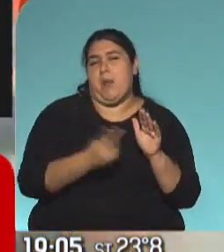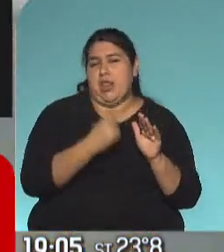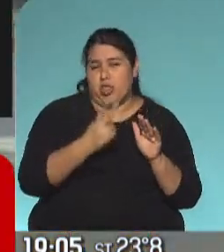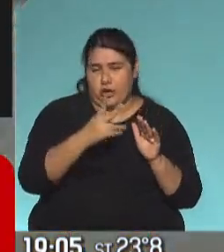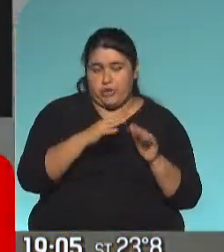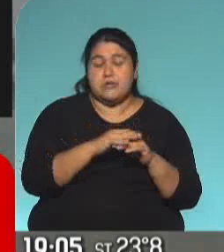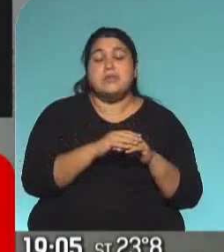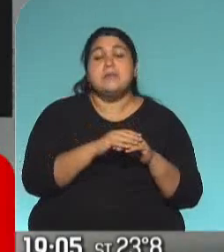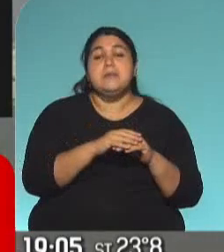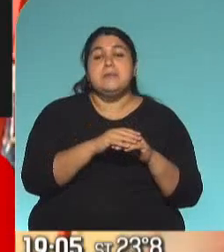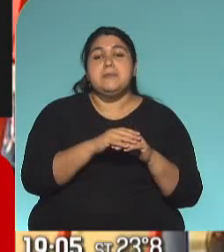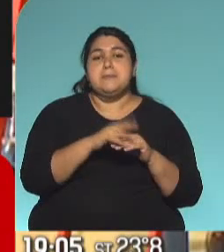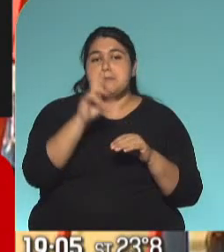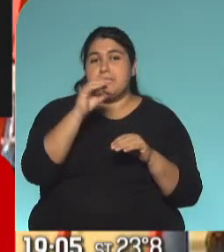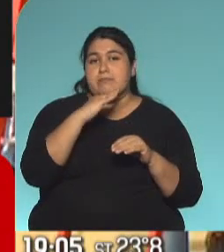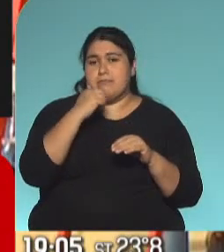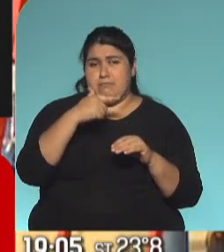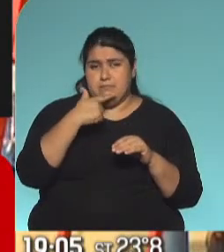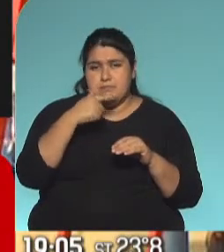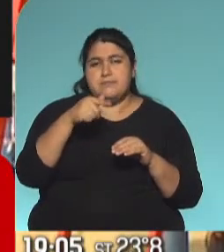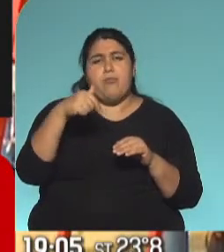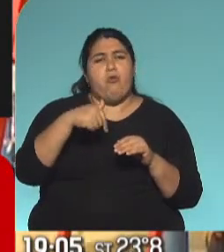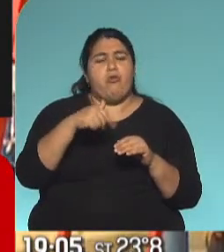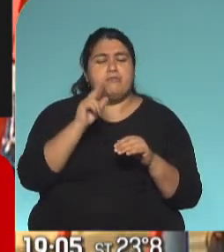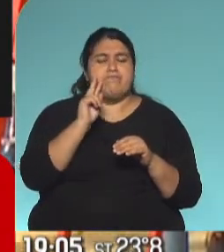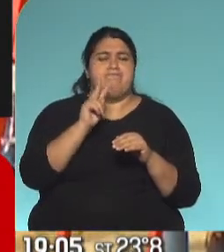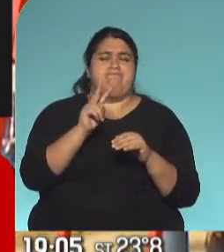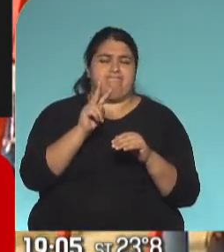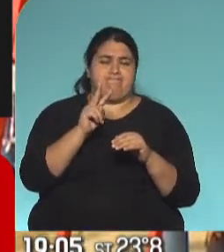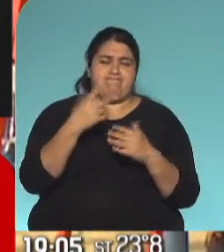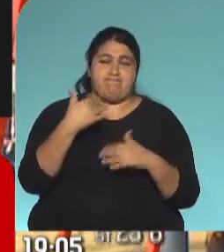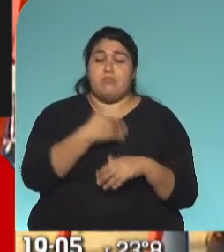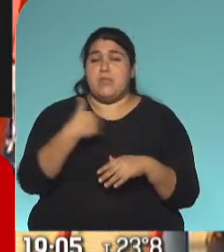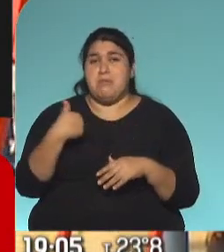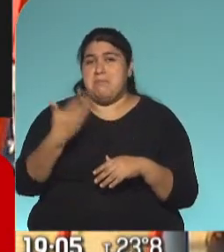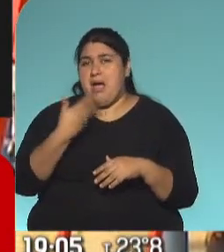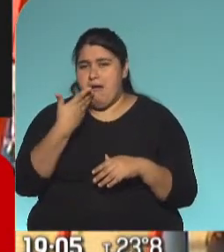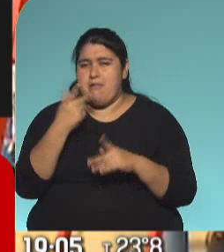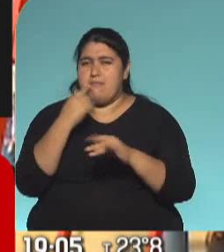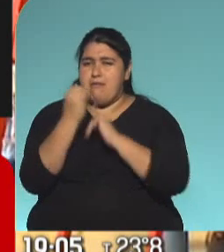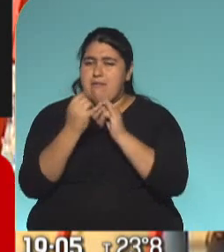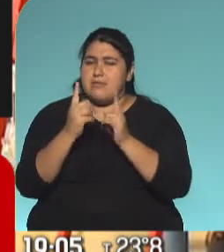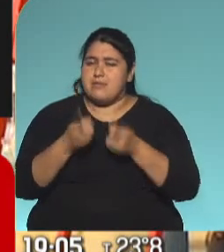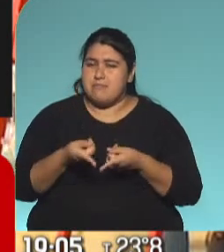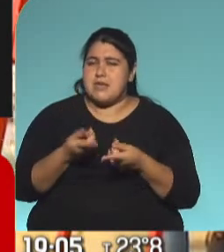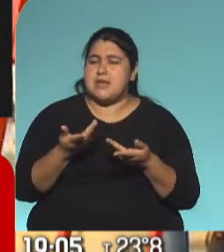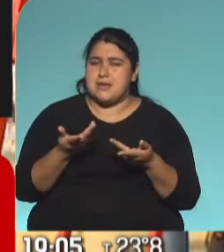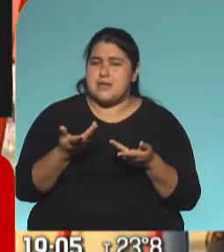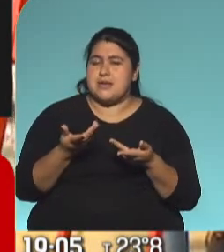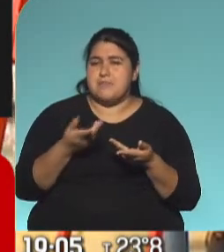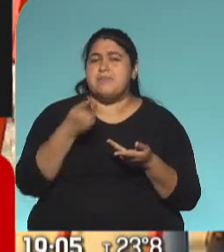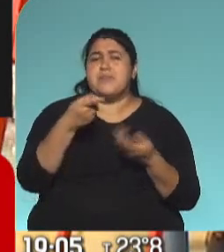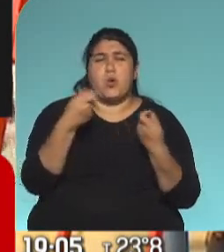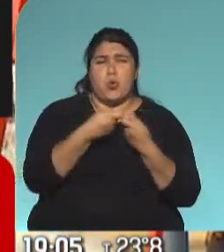en Rojas. Estremece, hemos escuchado también el testimonio de la mamá de la joven, una